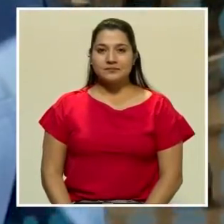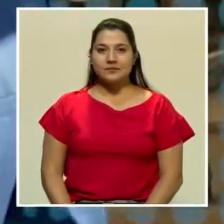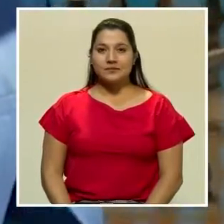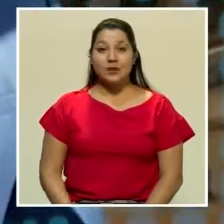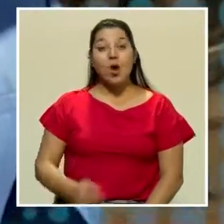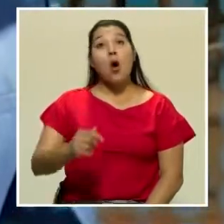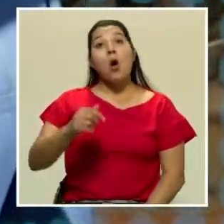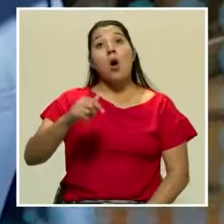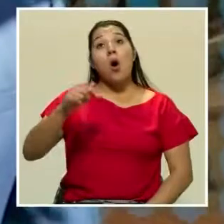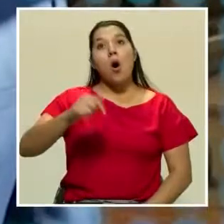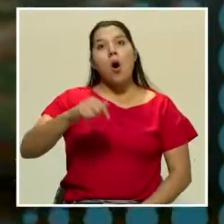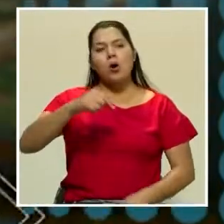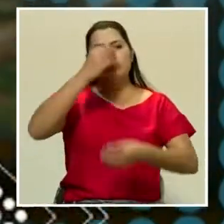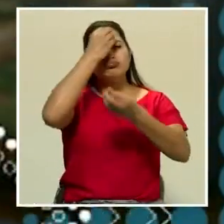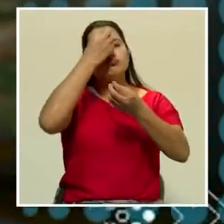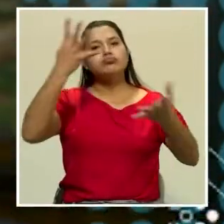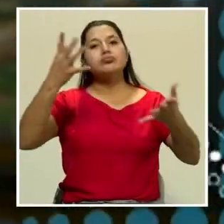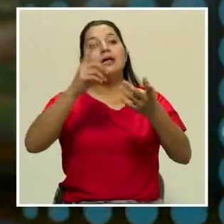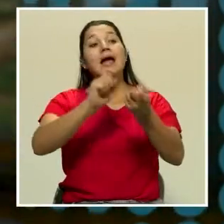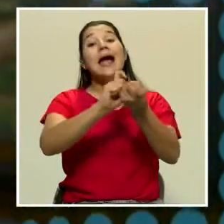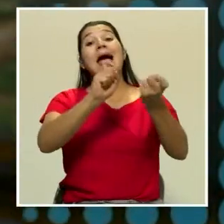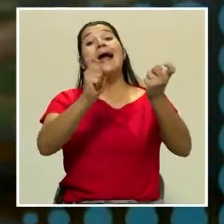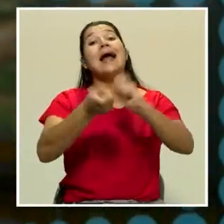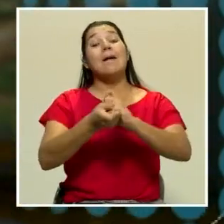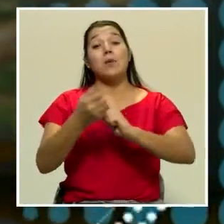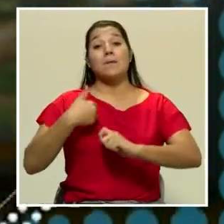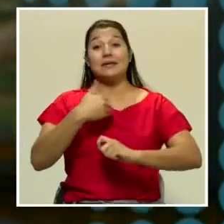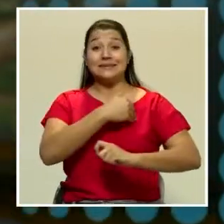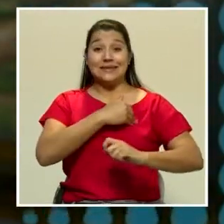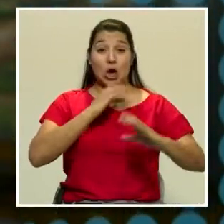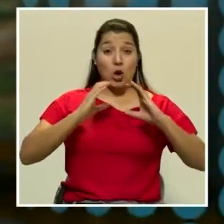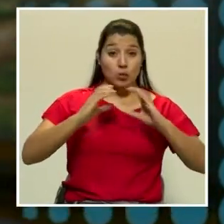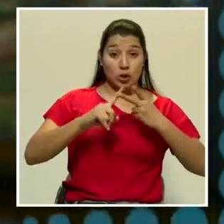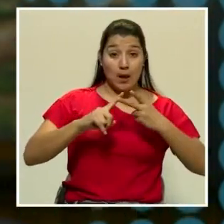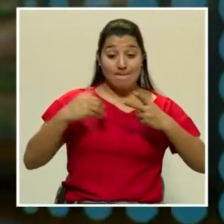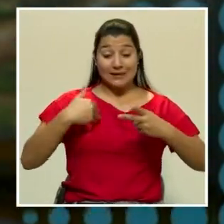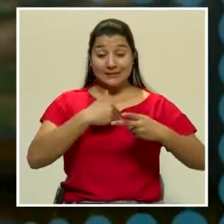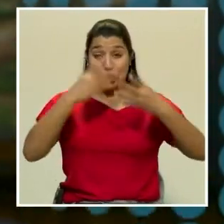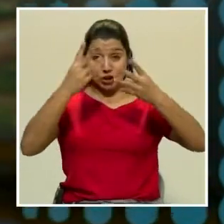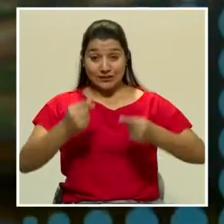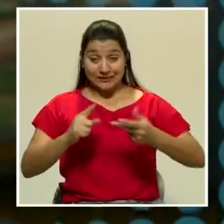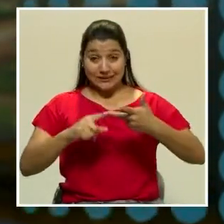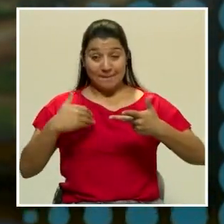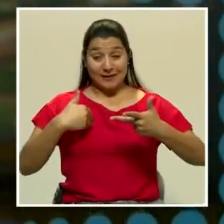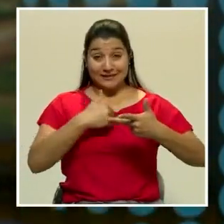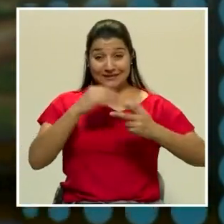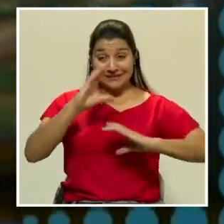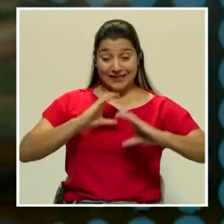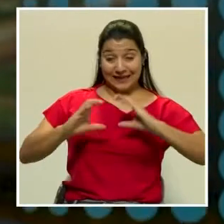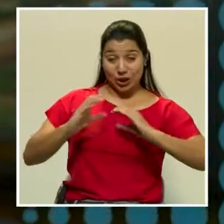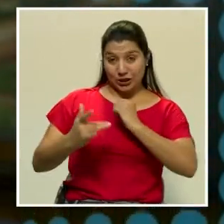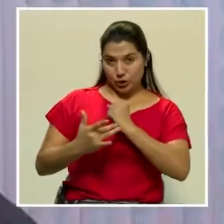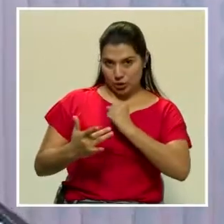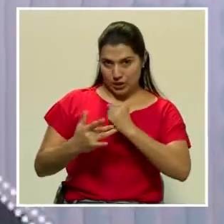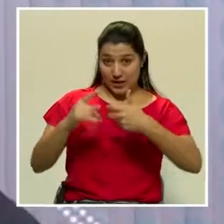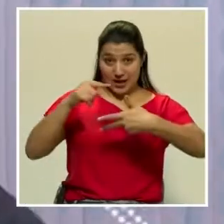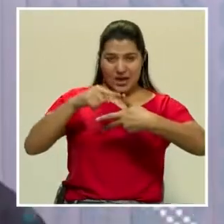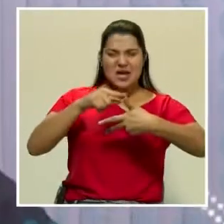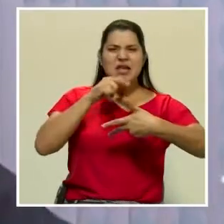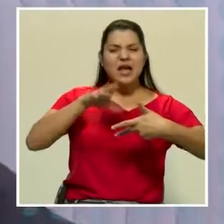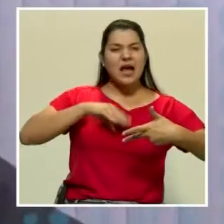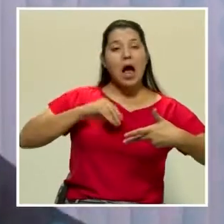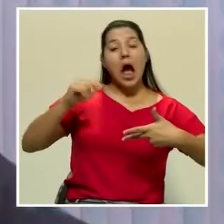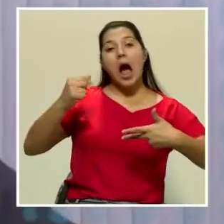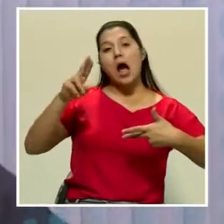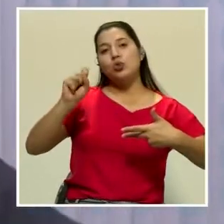Anunció cambios en el Ministerio de Comunicación, Hacienda y Ciencia y Tecnología. El Ministerio de Comunicación será asumido por Agustín